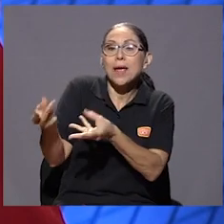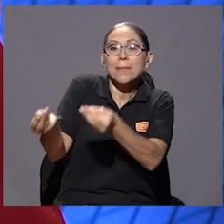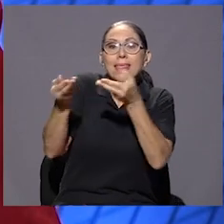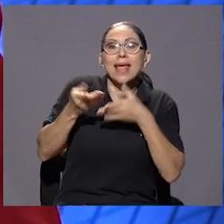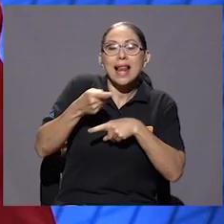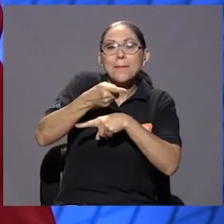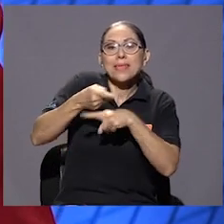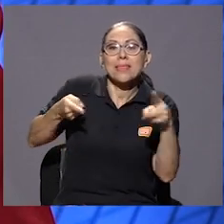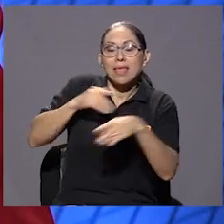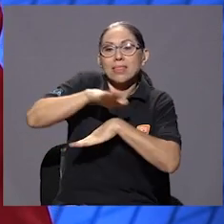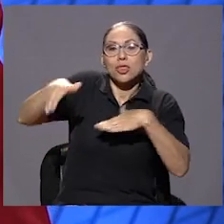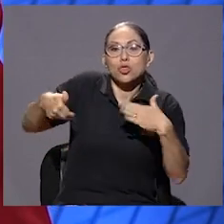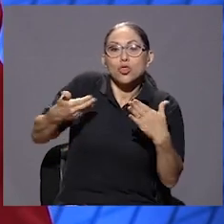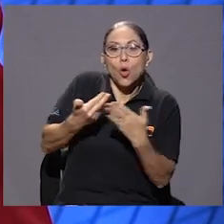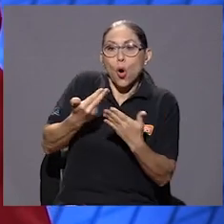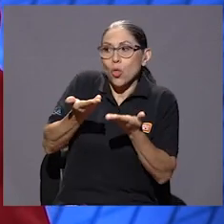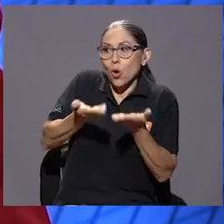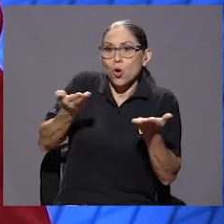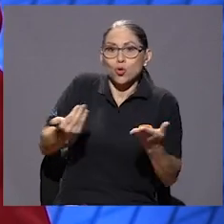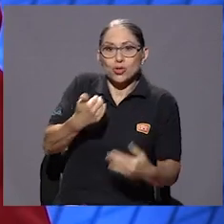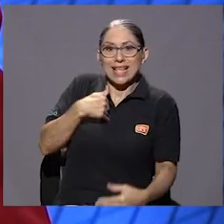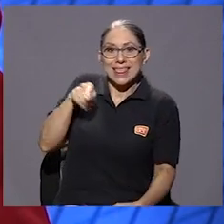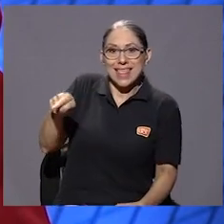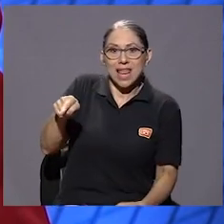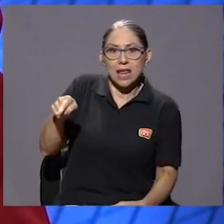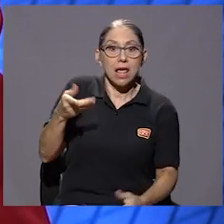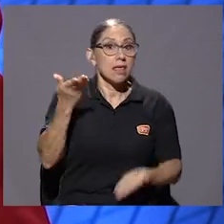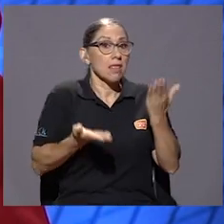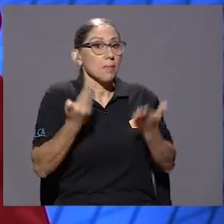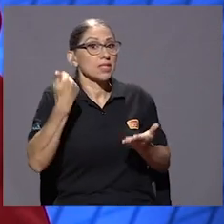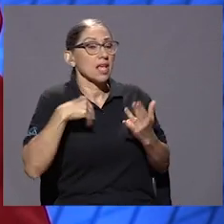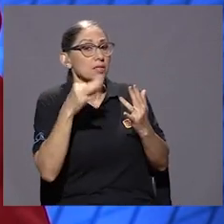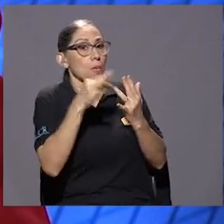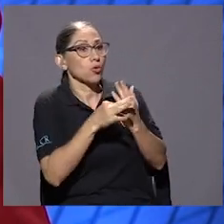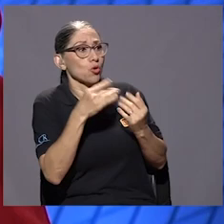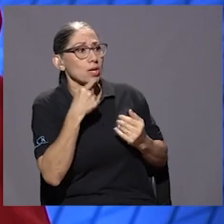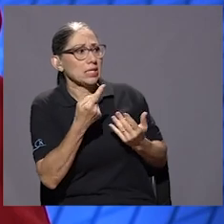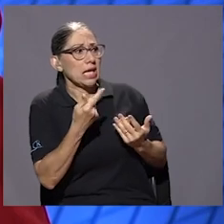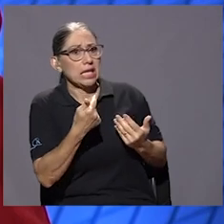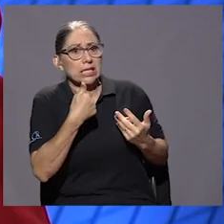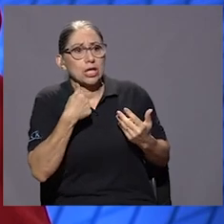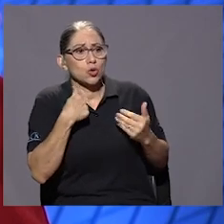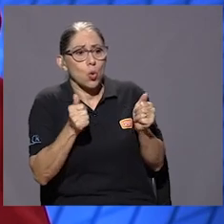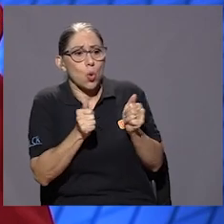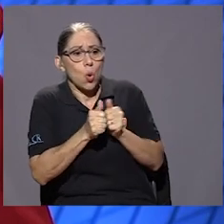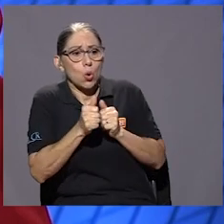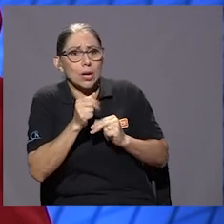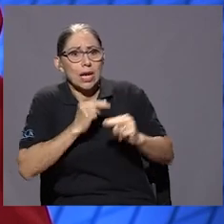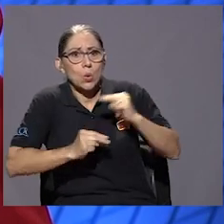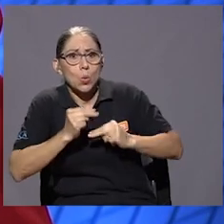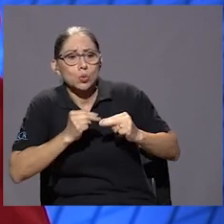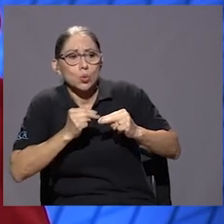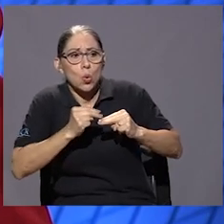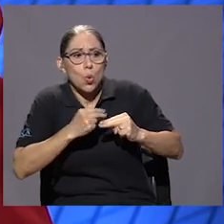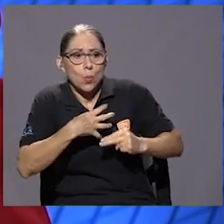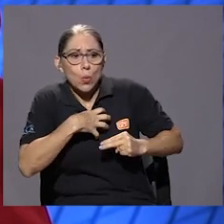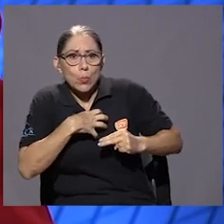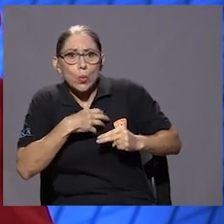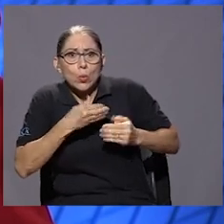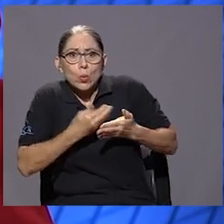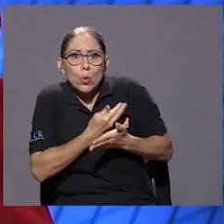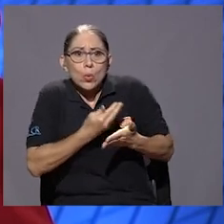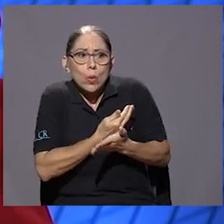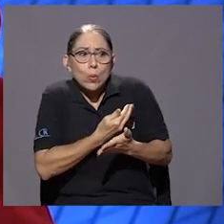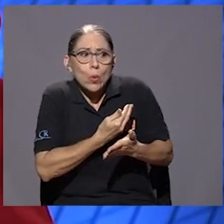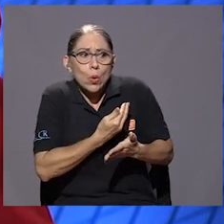esta empresa que estoy apenas constituyendo todavía no ha volado, yo no puedo darle la mitad de mis acciones, pero resulta que la